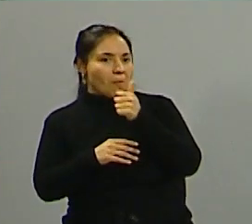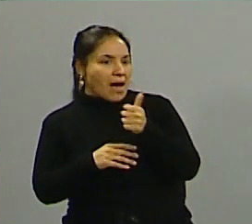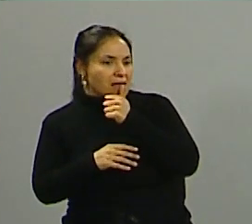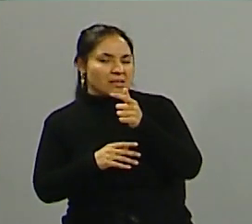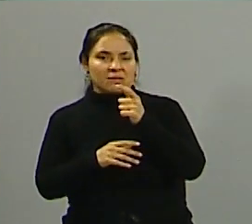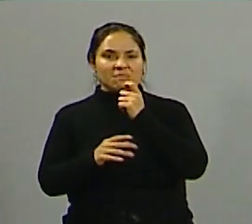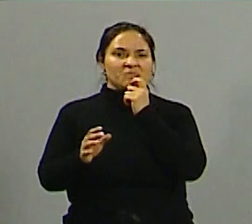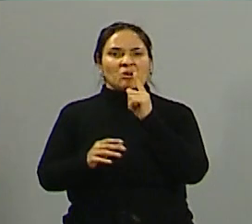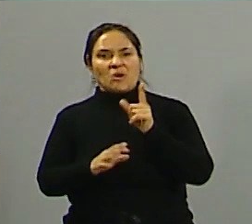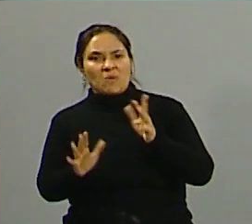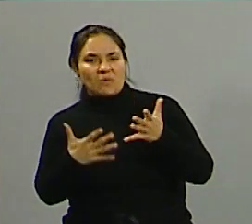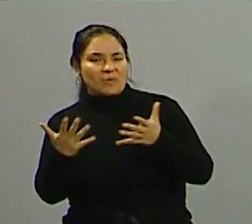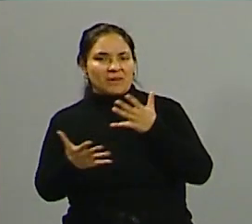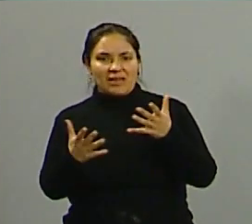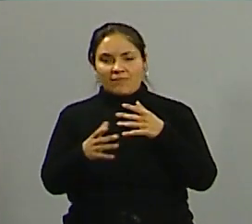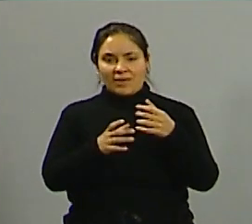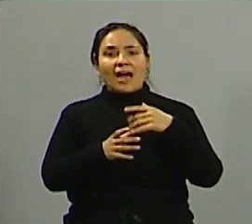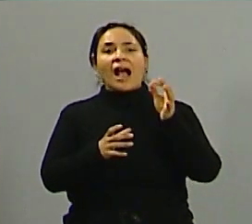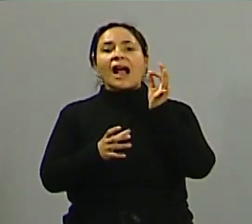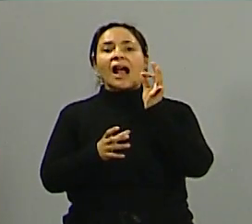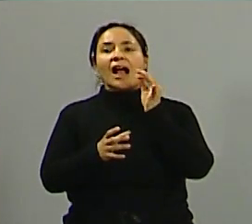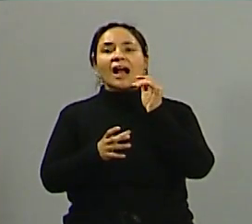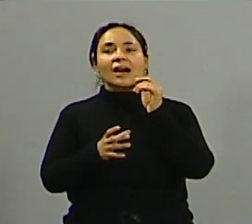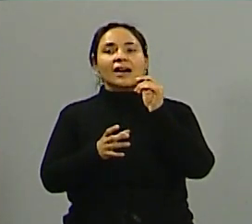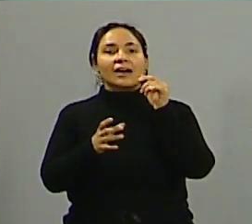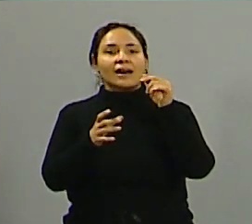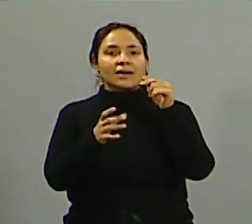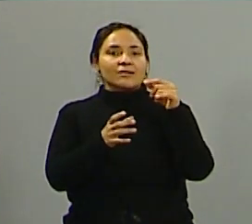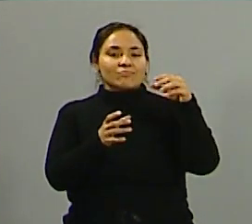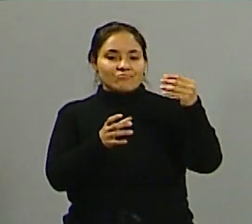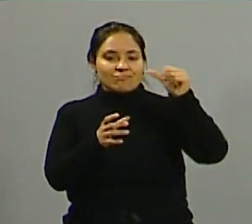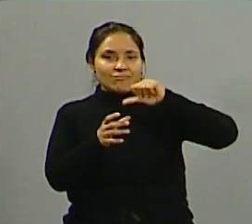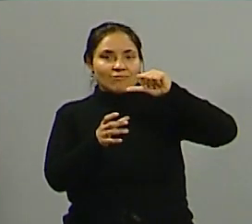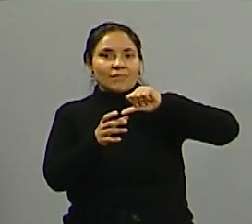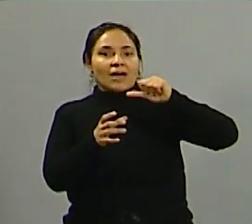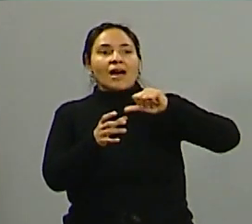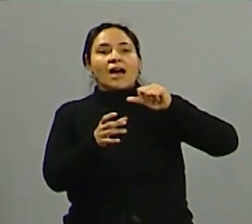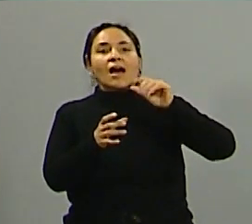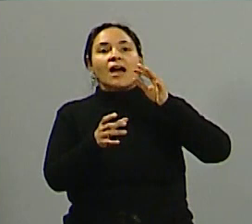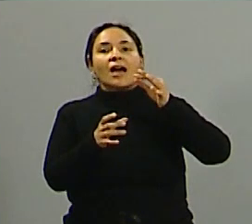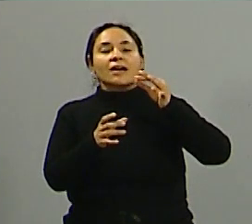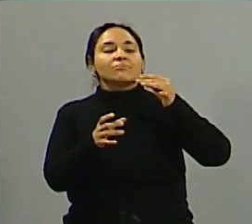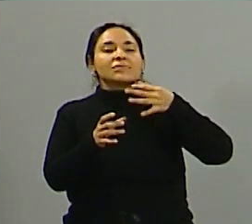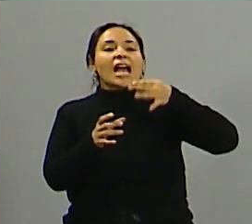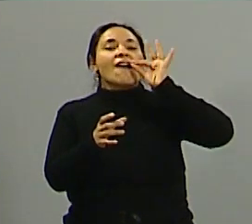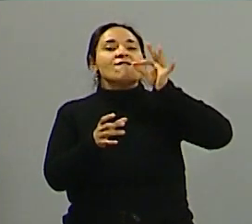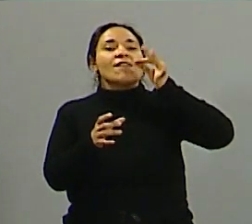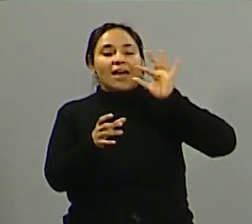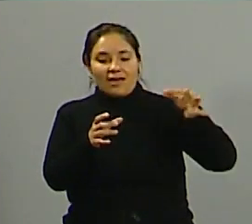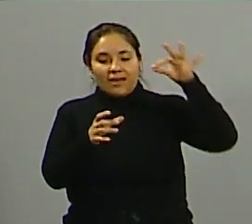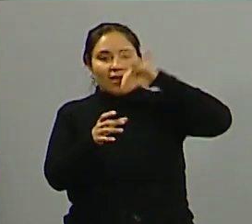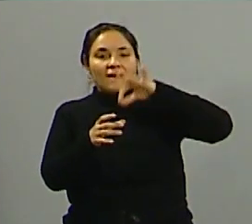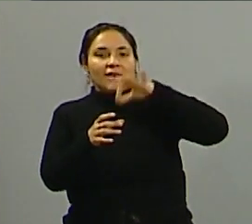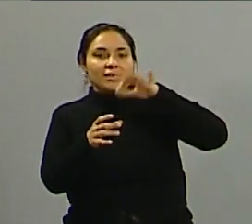un mate y él le ponía café al mate y se paseaba tomando café para generar simpatía, que era uno más. No era